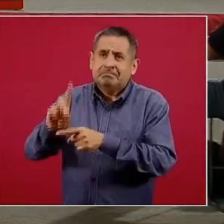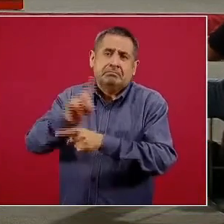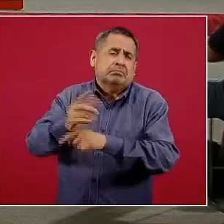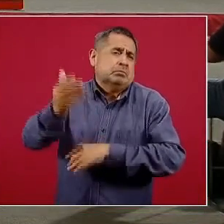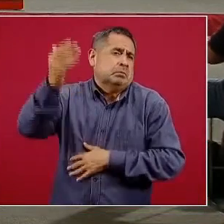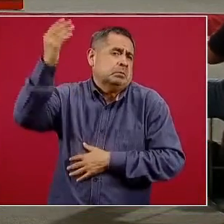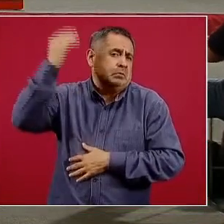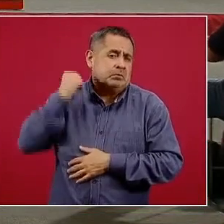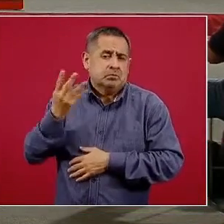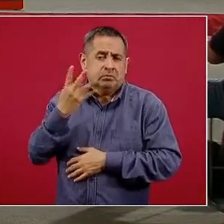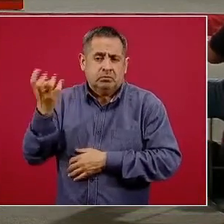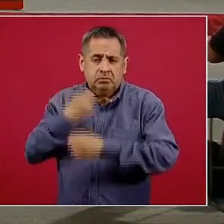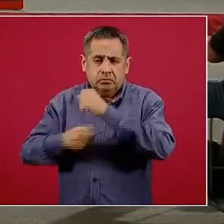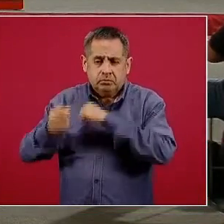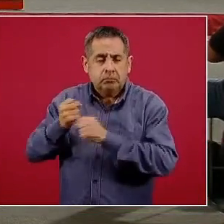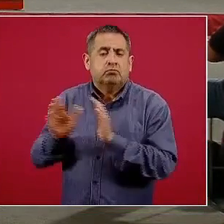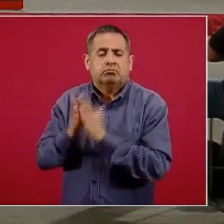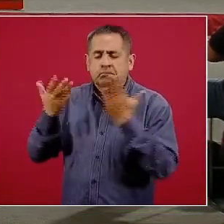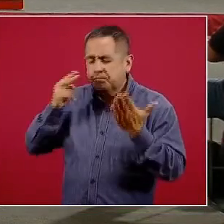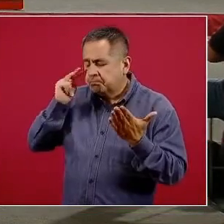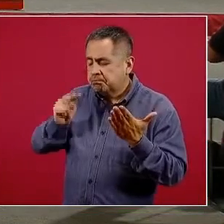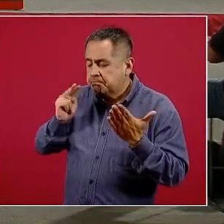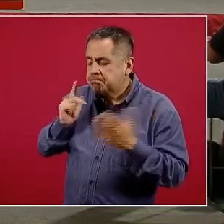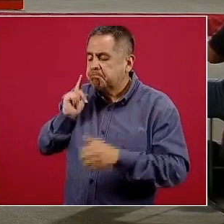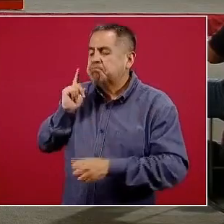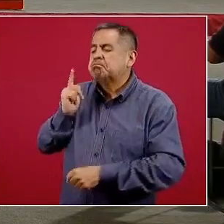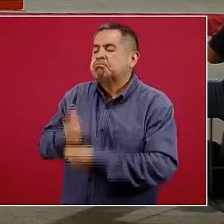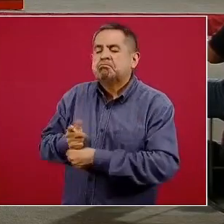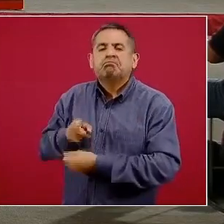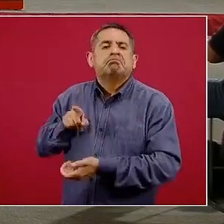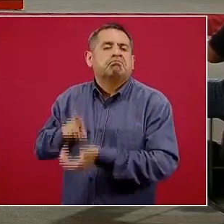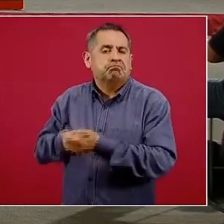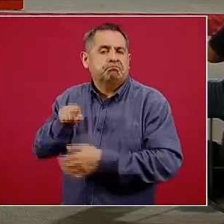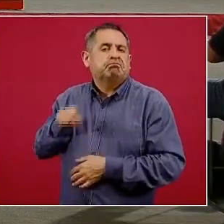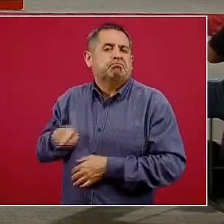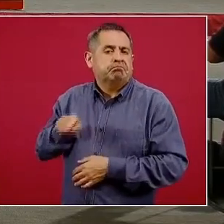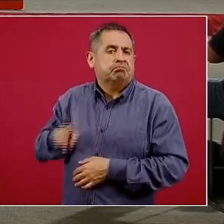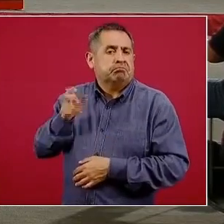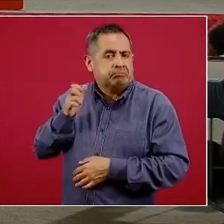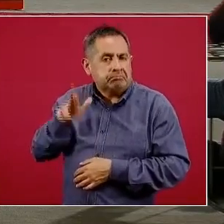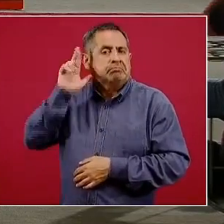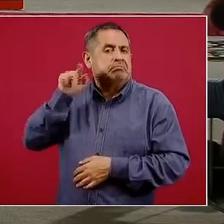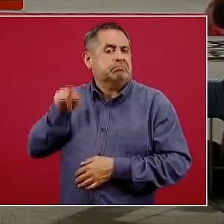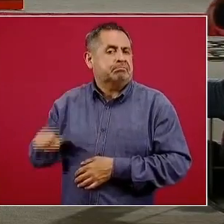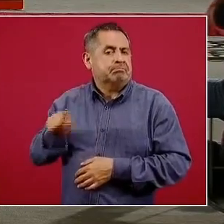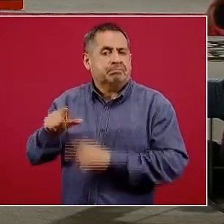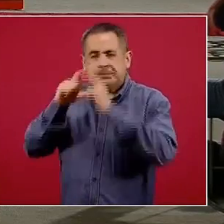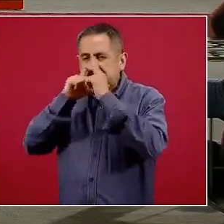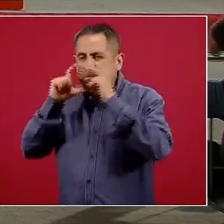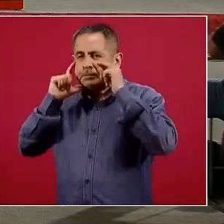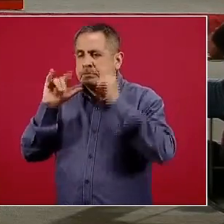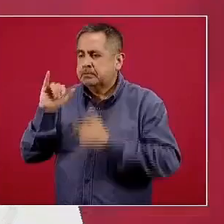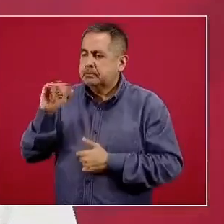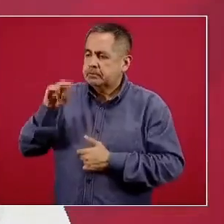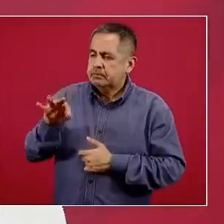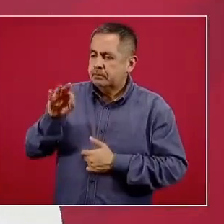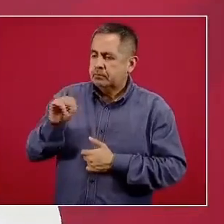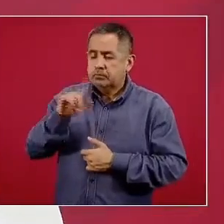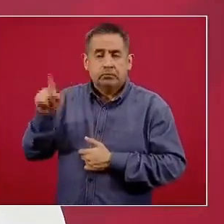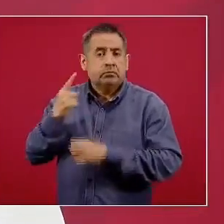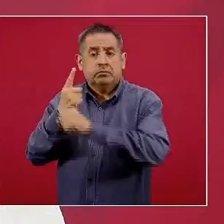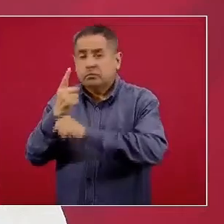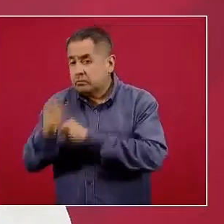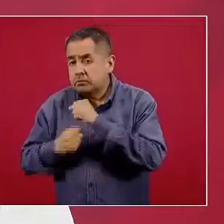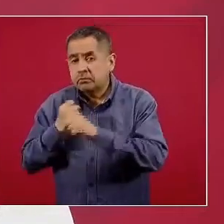a la luz del conocimiento científico que se tiene hoy, se han interpretado como epidemias de influenza. Ocurren cíclicamente todos